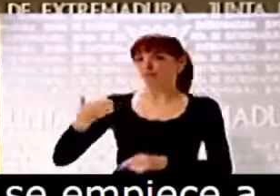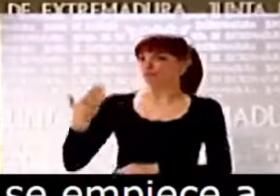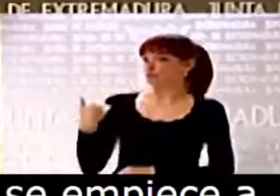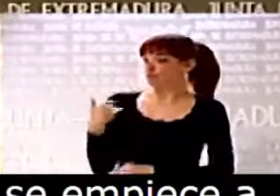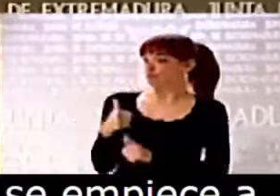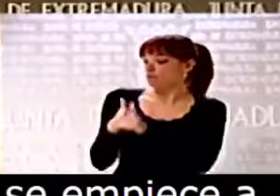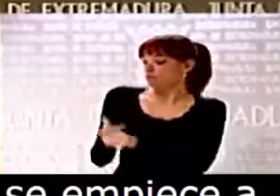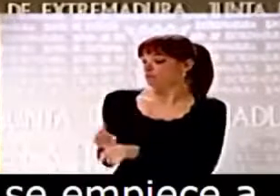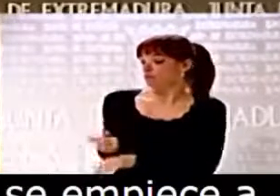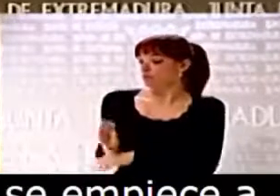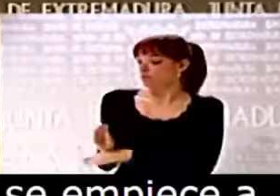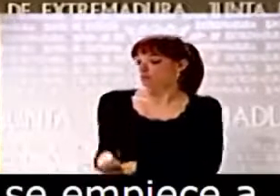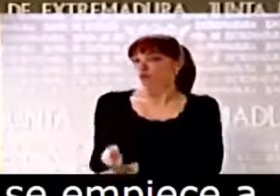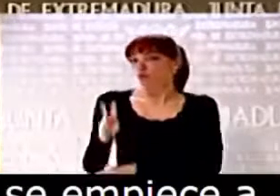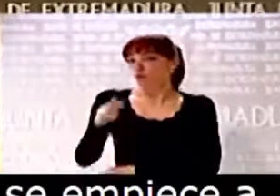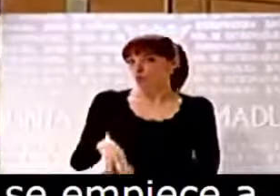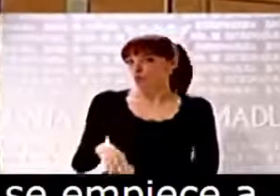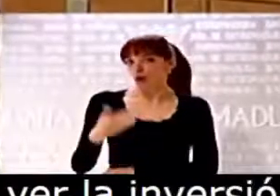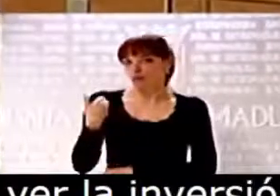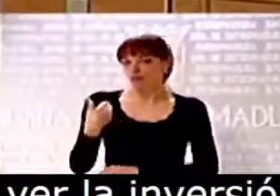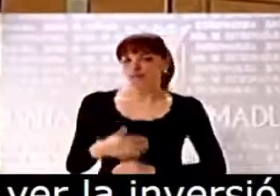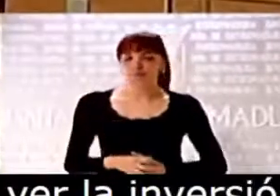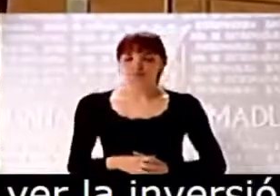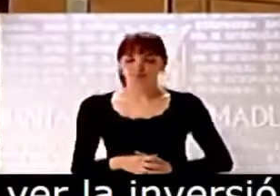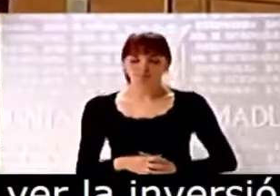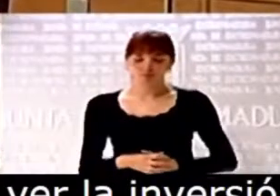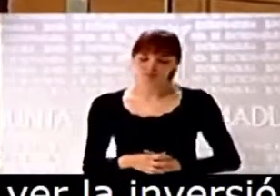dependencia desde que se aprobó la ley.